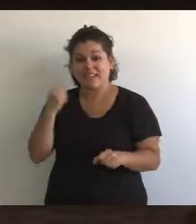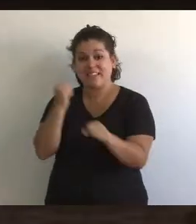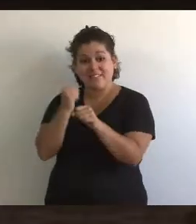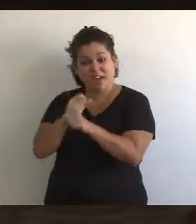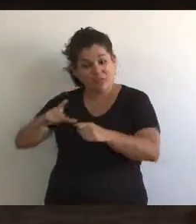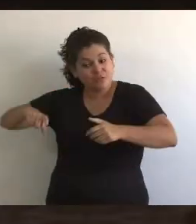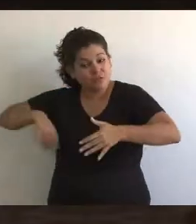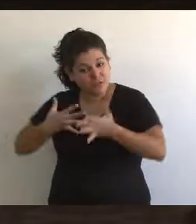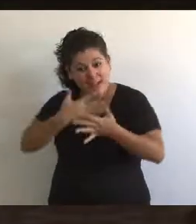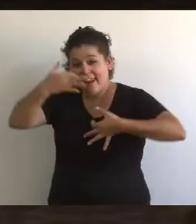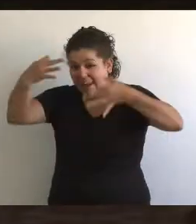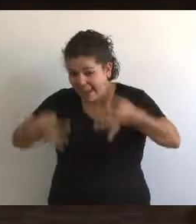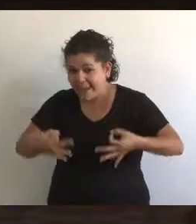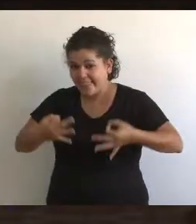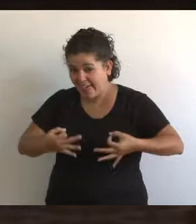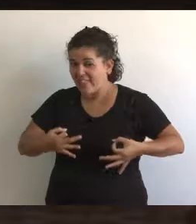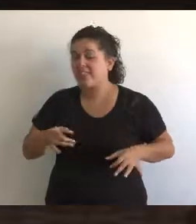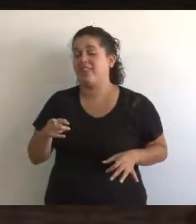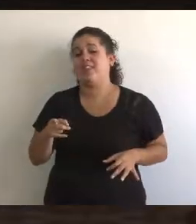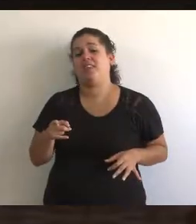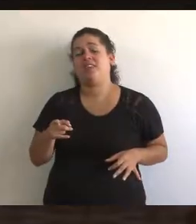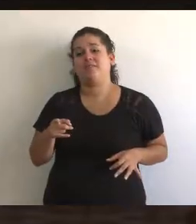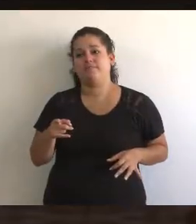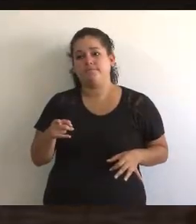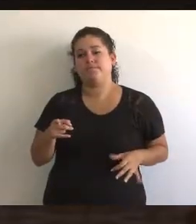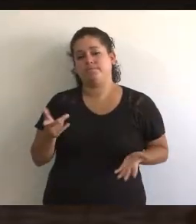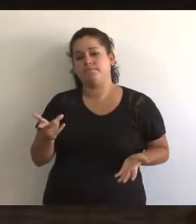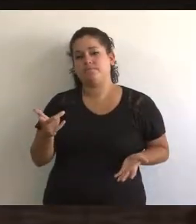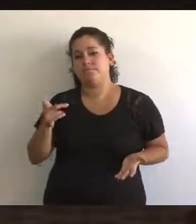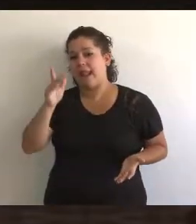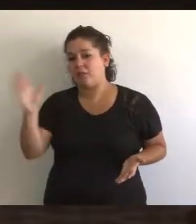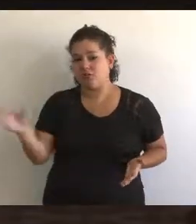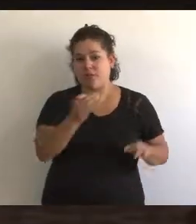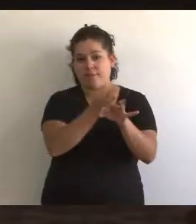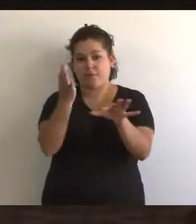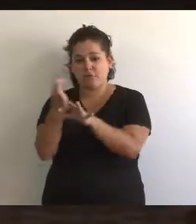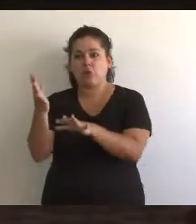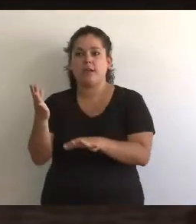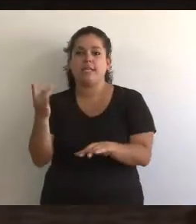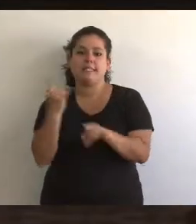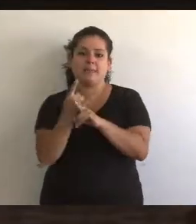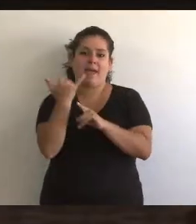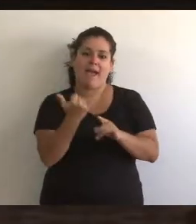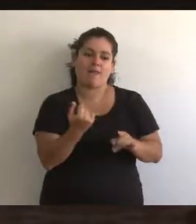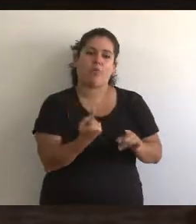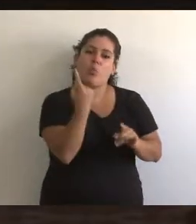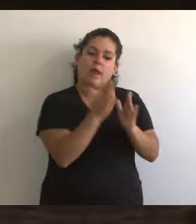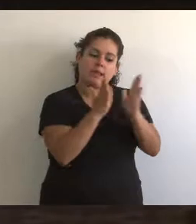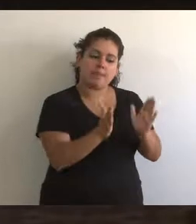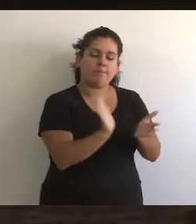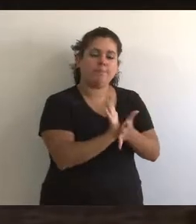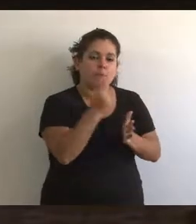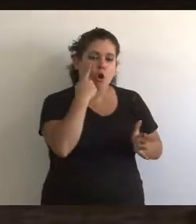El trabajador social, en realidad, claro que tiene, para todas las profesiones tienen una etapa